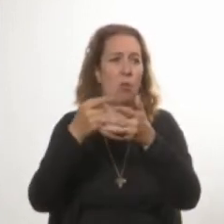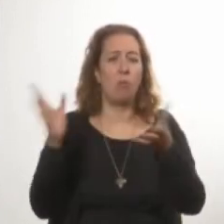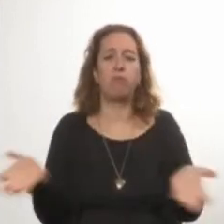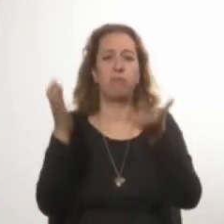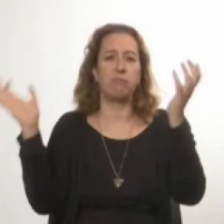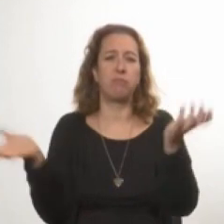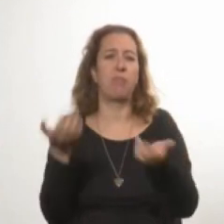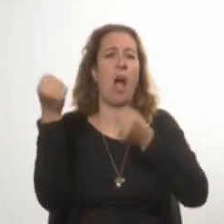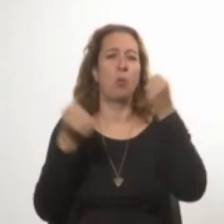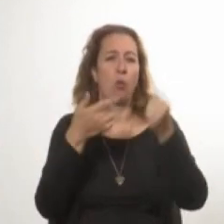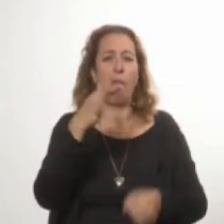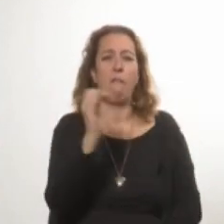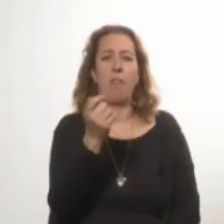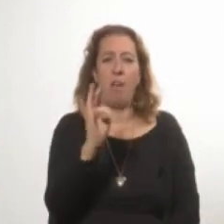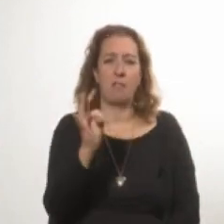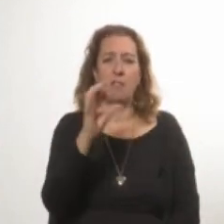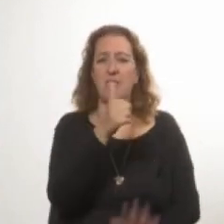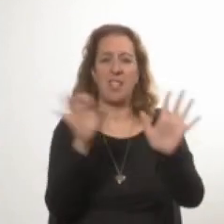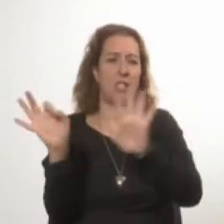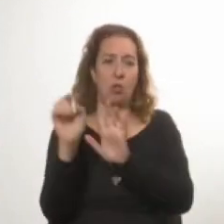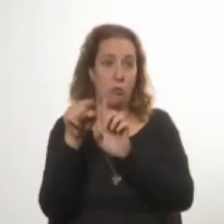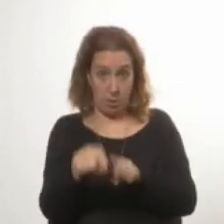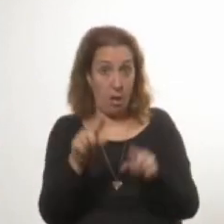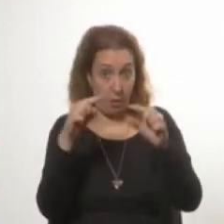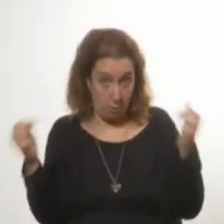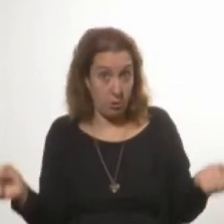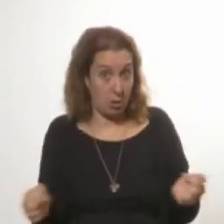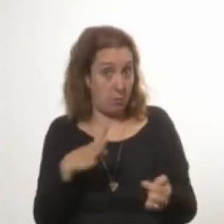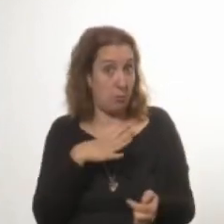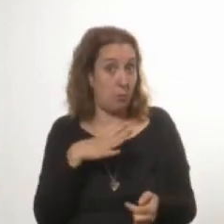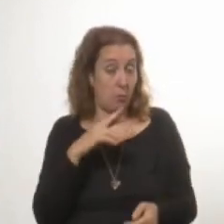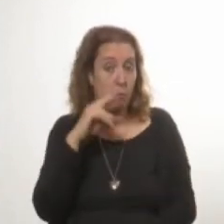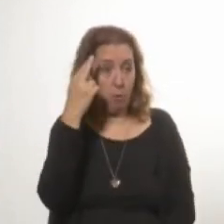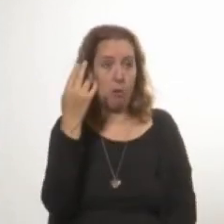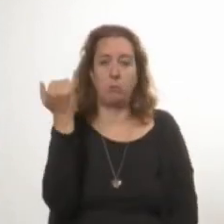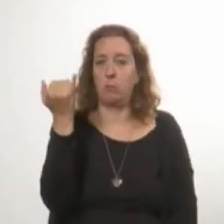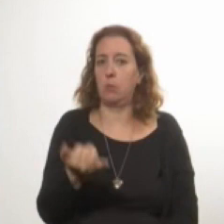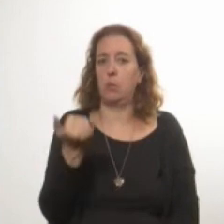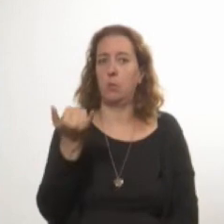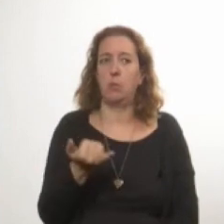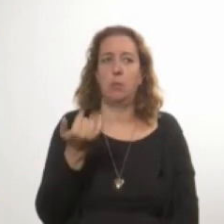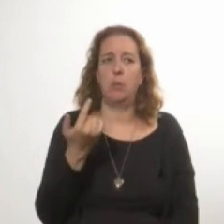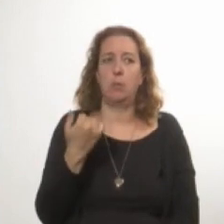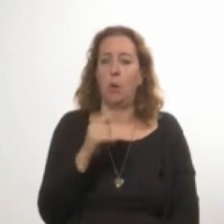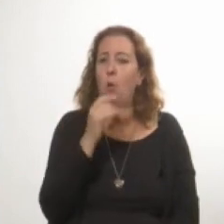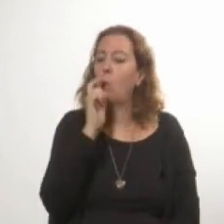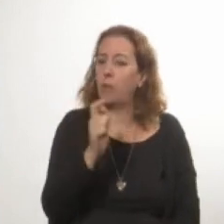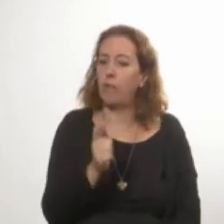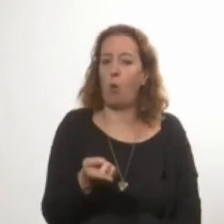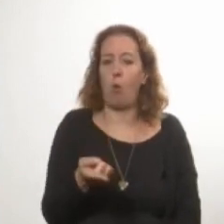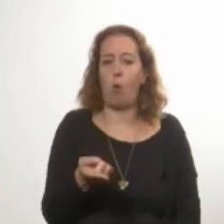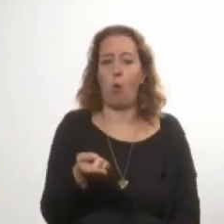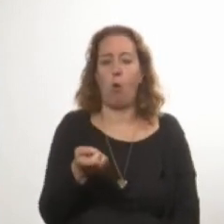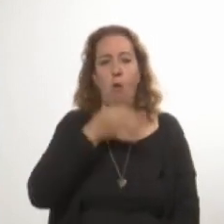600, creo que era que tenía. Esos hechos sucedieron en el Uruguay. Y vaya, yo creo, si se justificó